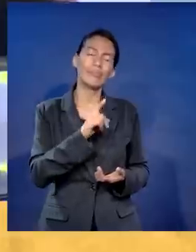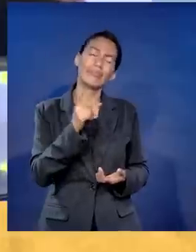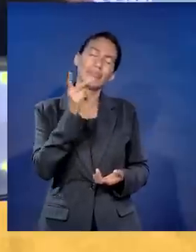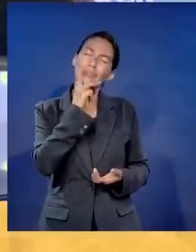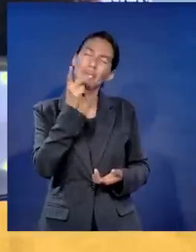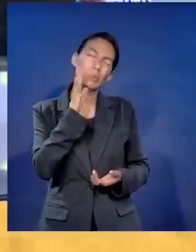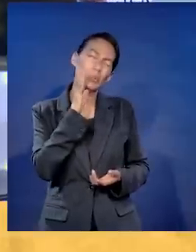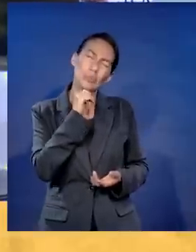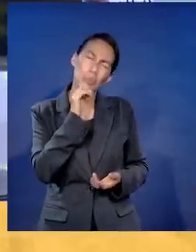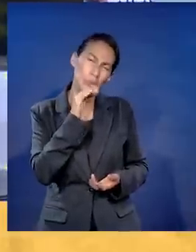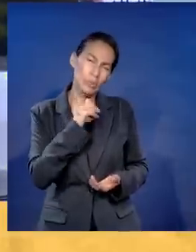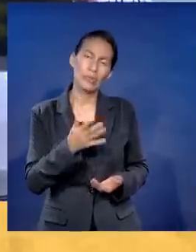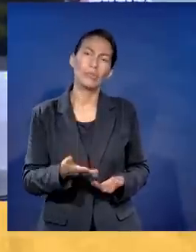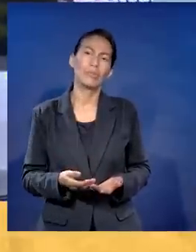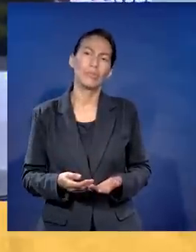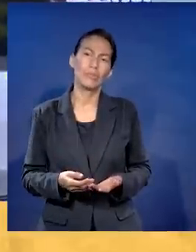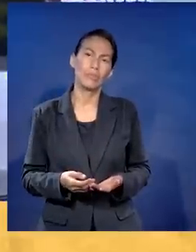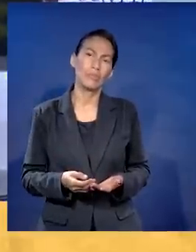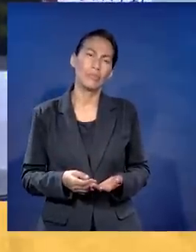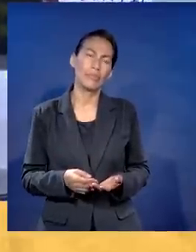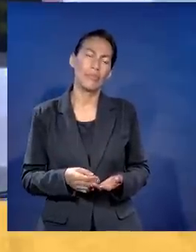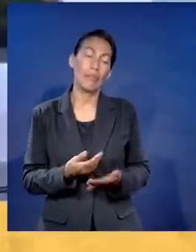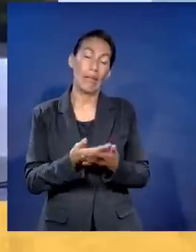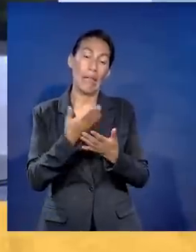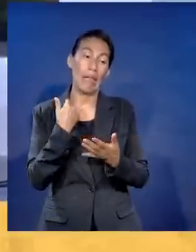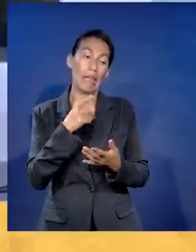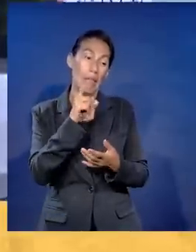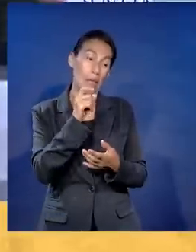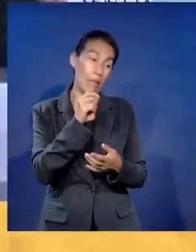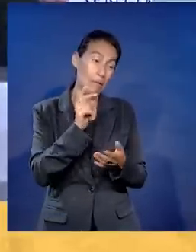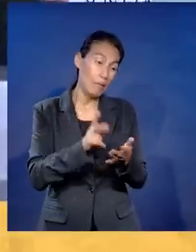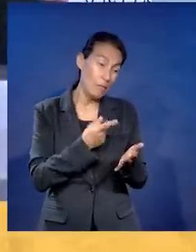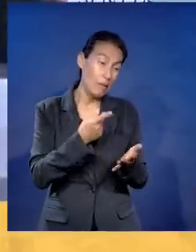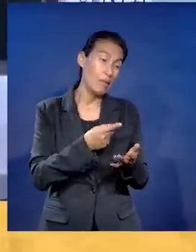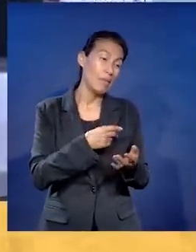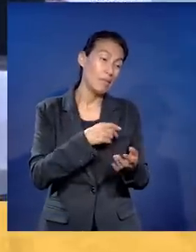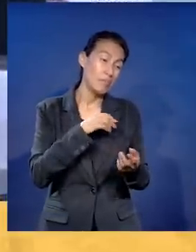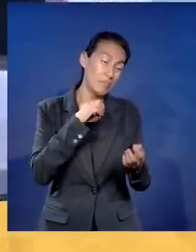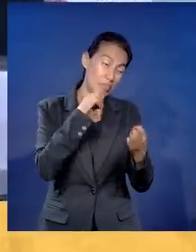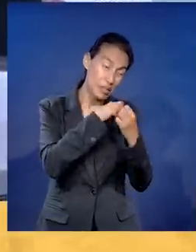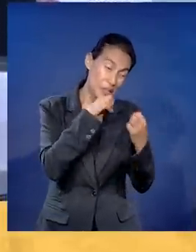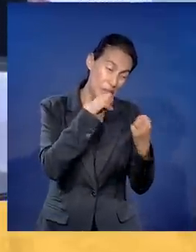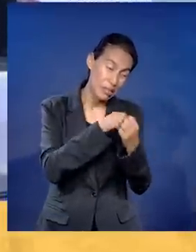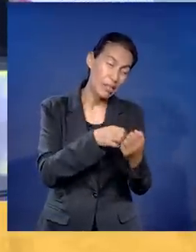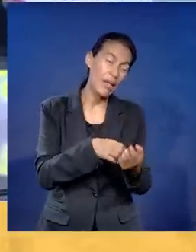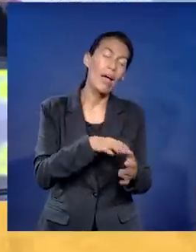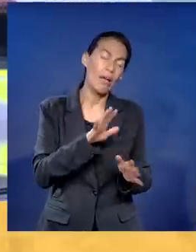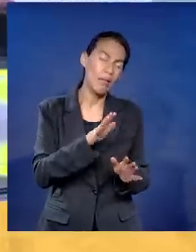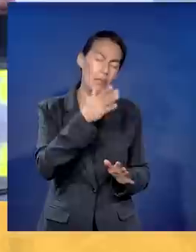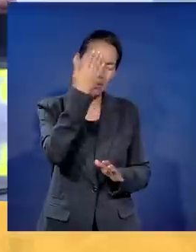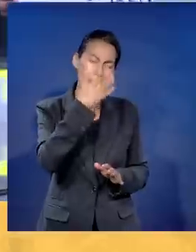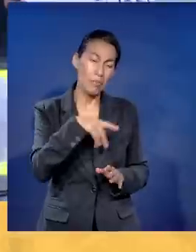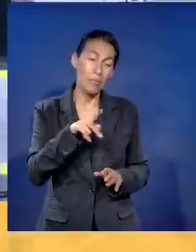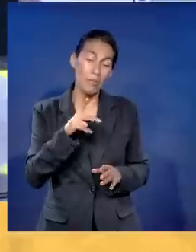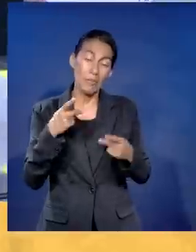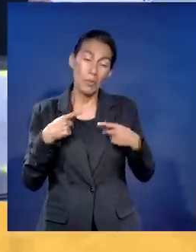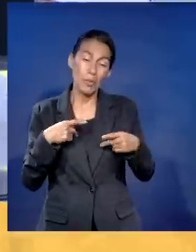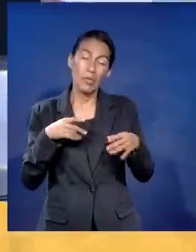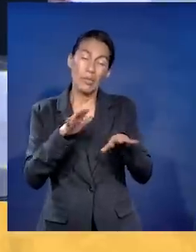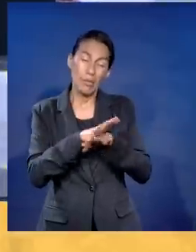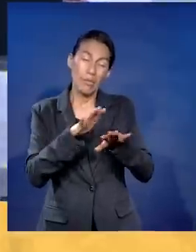a la tristeza date cuenta Pastor no puedo pero ya te engañó 20 veces yo sé pero la gente